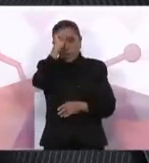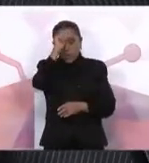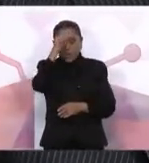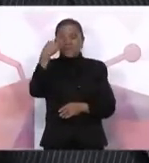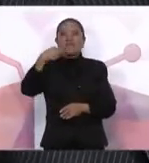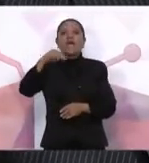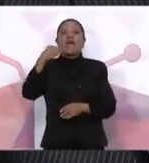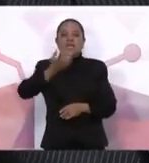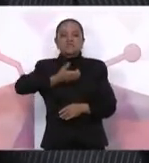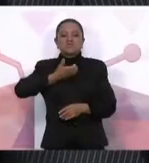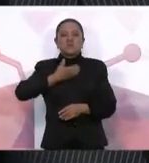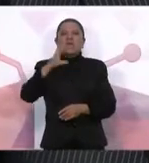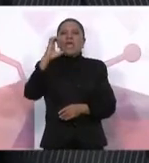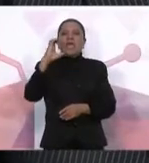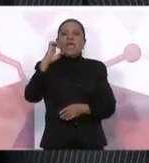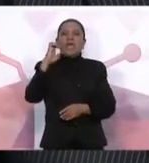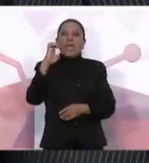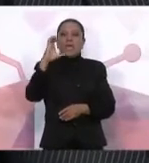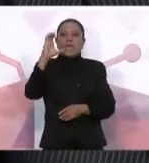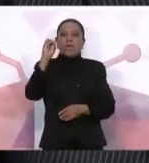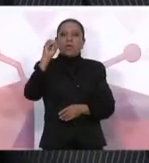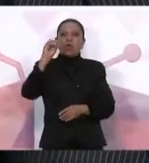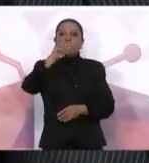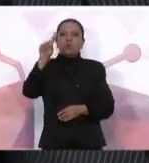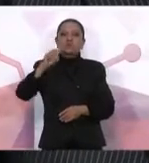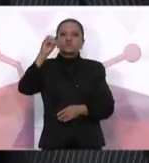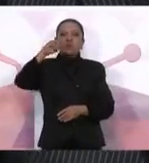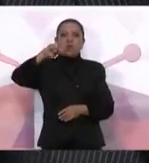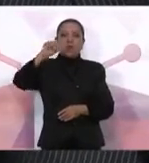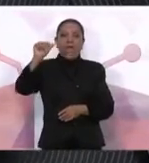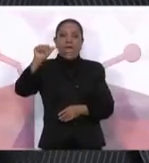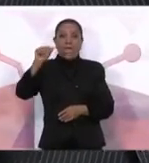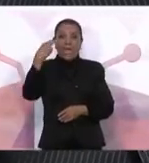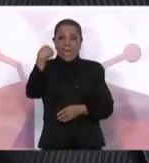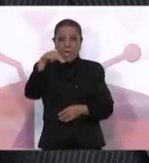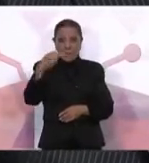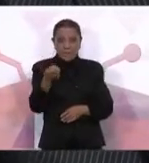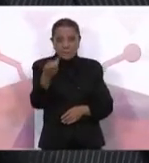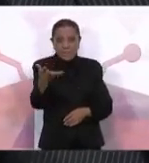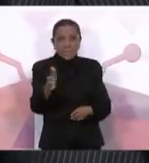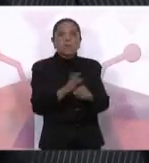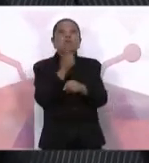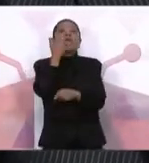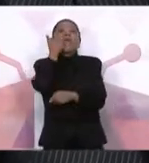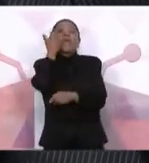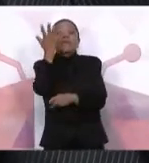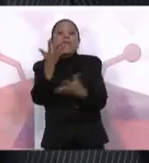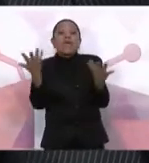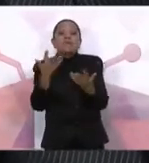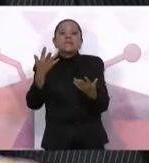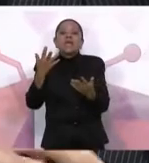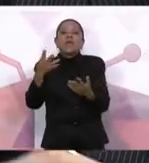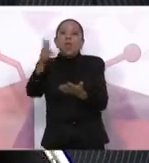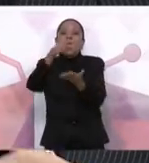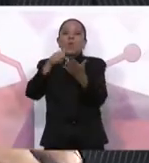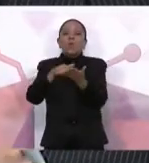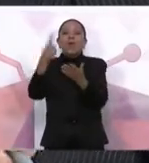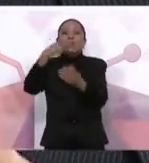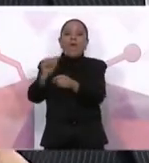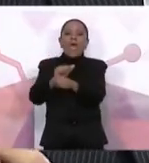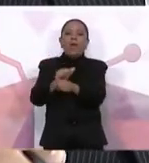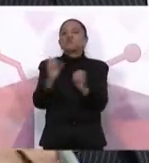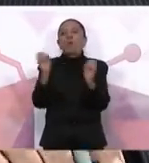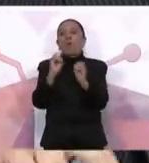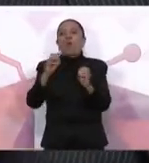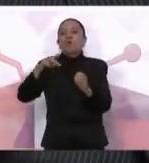cuernavaca donde está contaminada se le llama así porque se pretende generar espacios peatonales lo cual tienen tienen como objetivo disminuir la